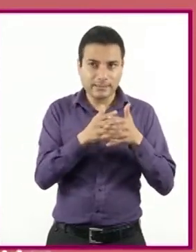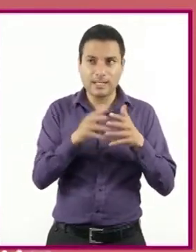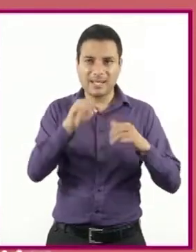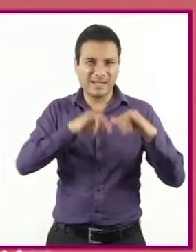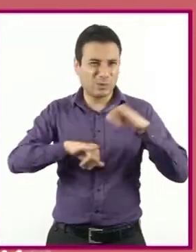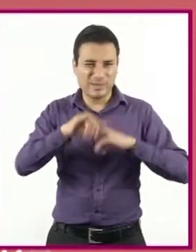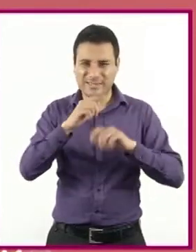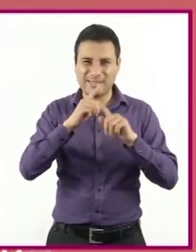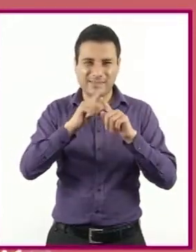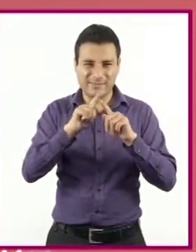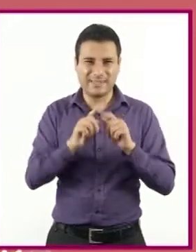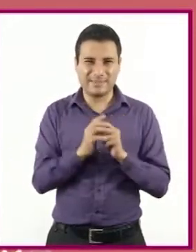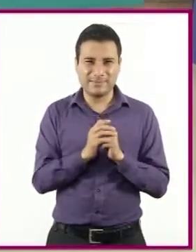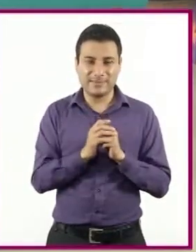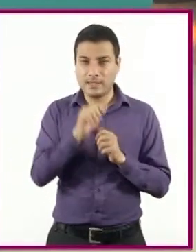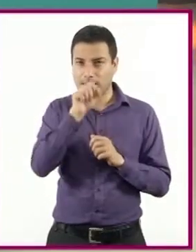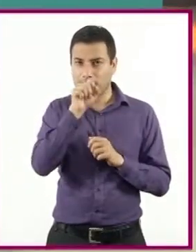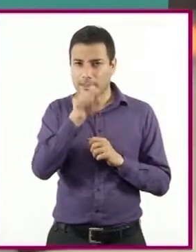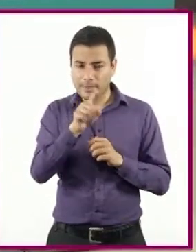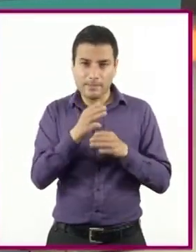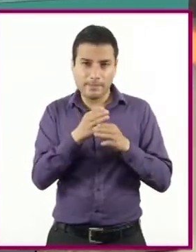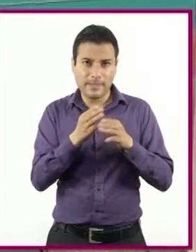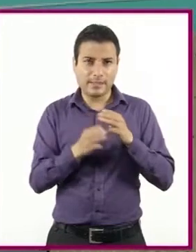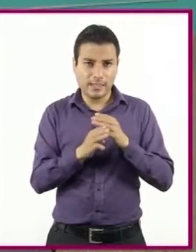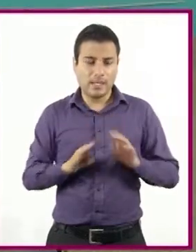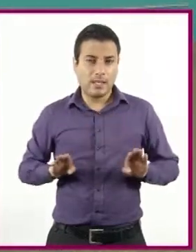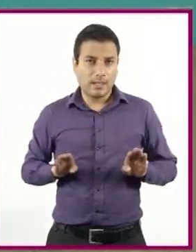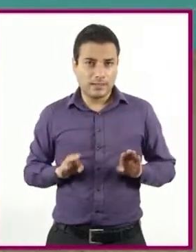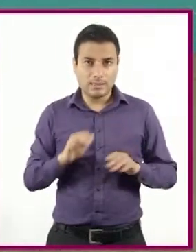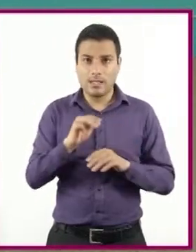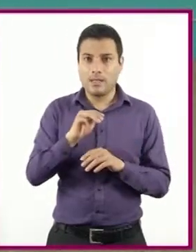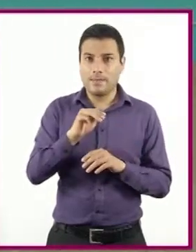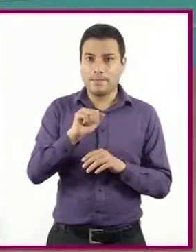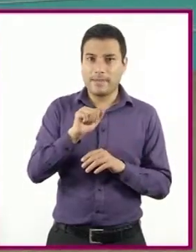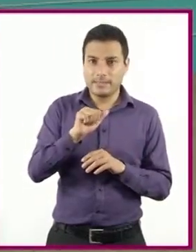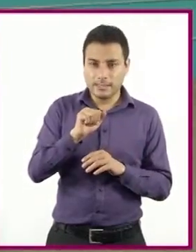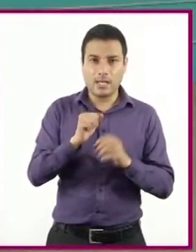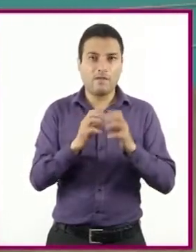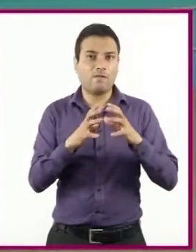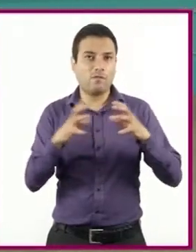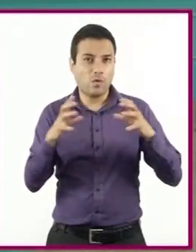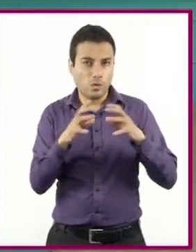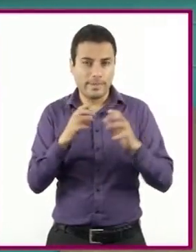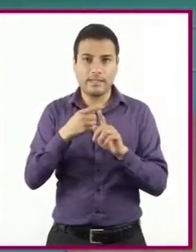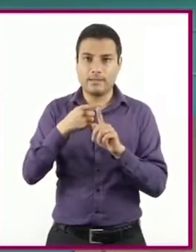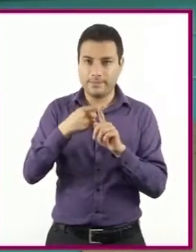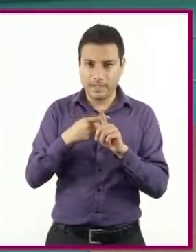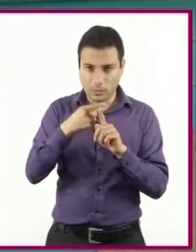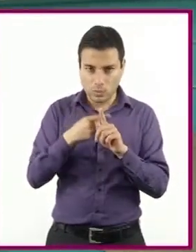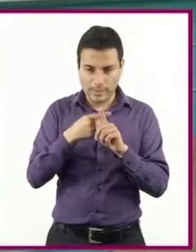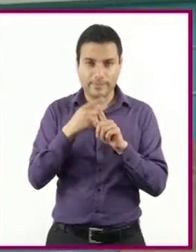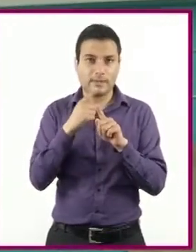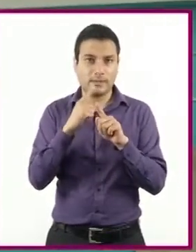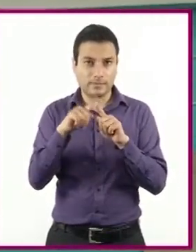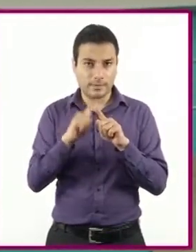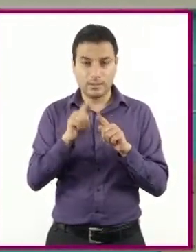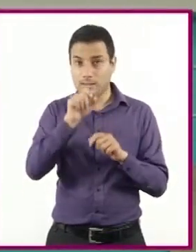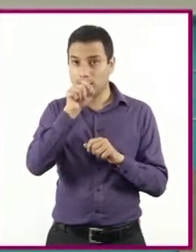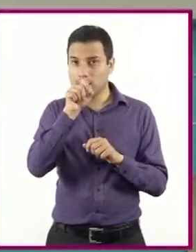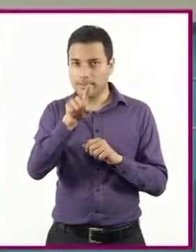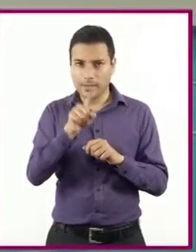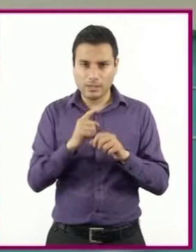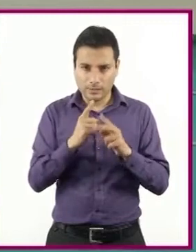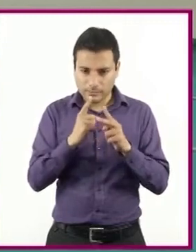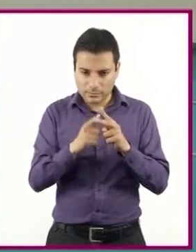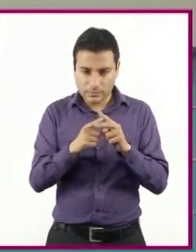Estudiamos algunas propiedades de la materia como la masa, el volumen, la temperatura, entre otras, así como las unidades que nos sirven para